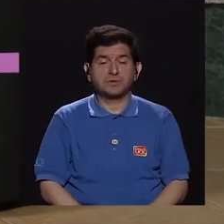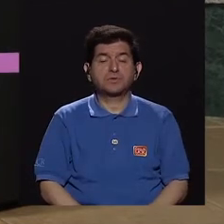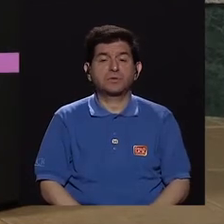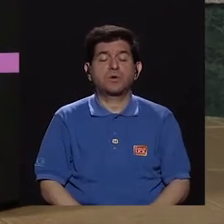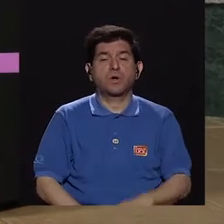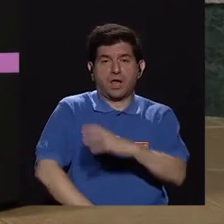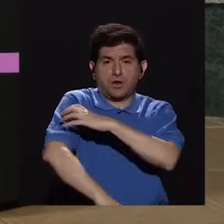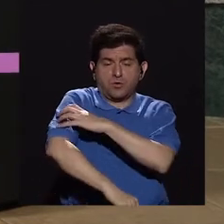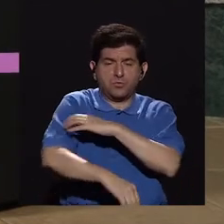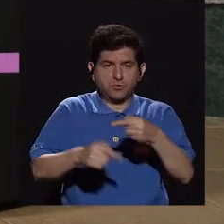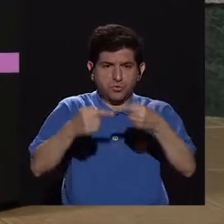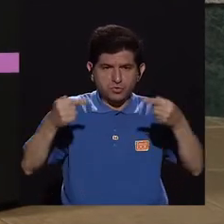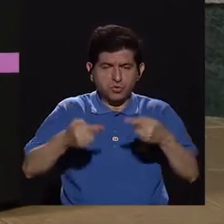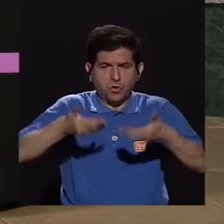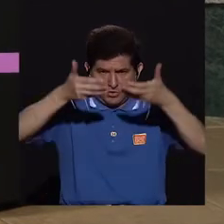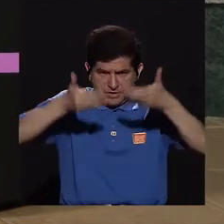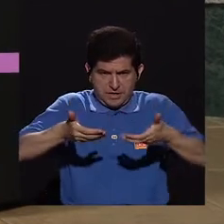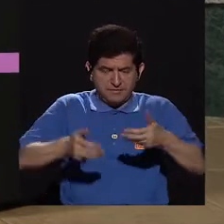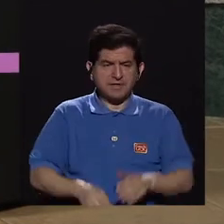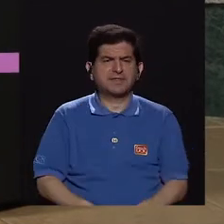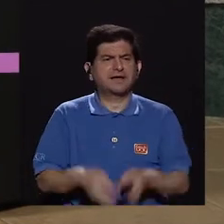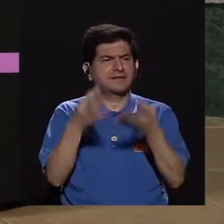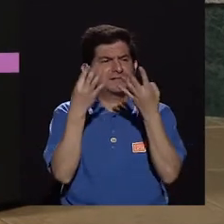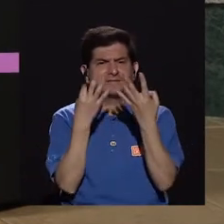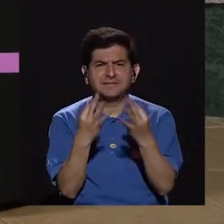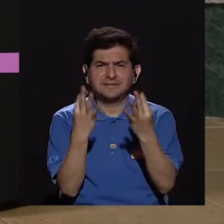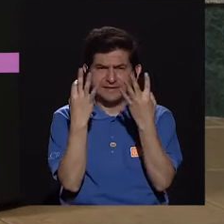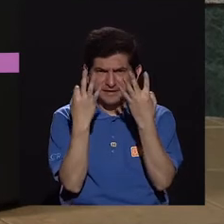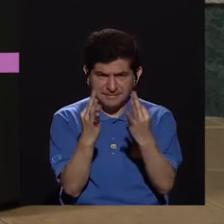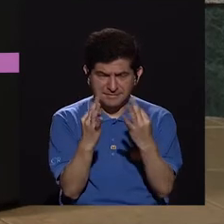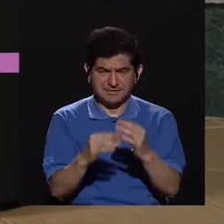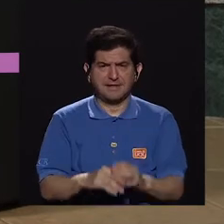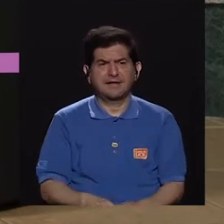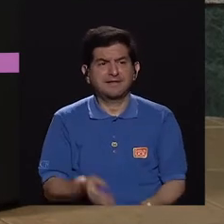músculos antigravitatorios, que son los que se mantienen más,